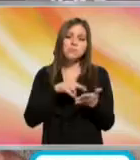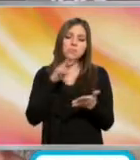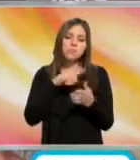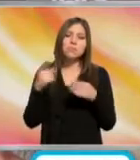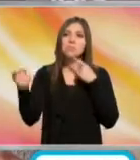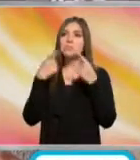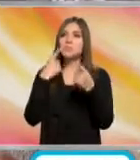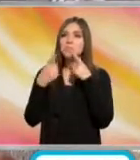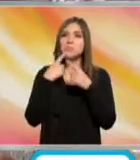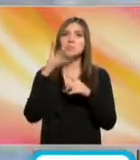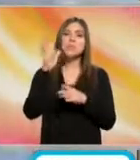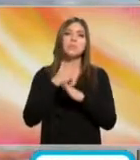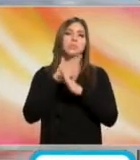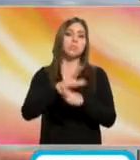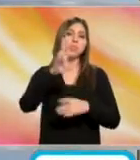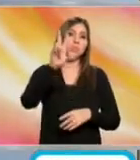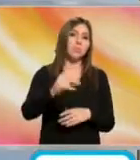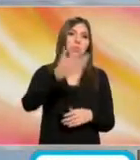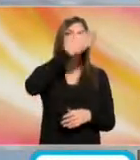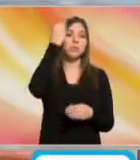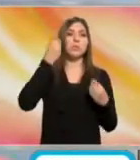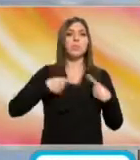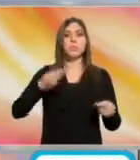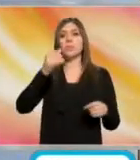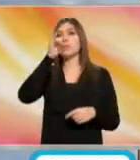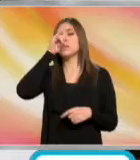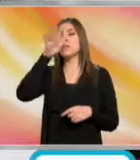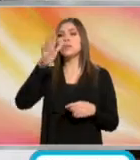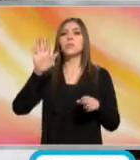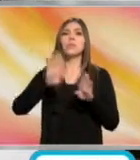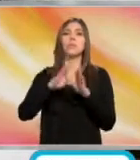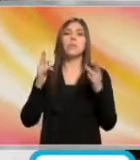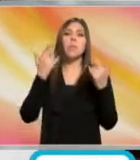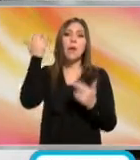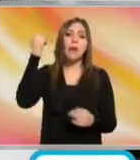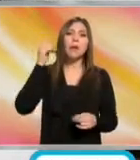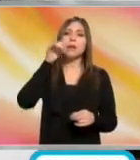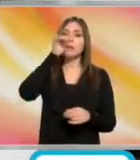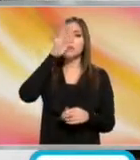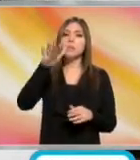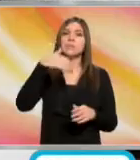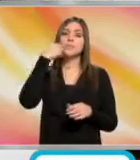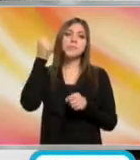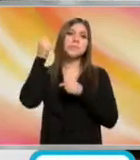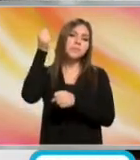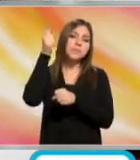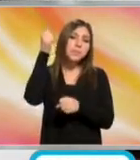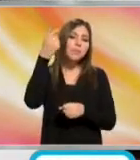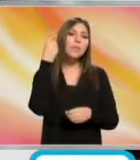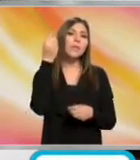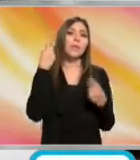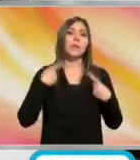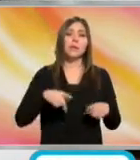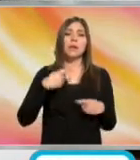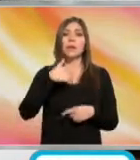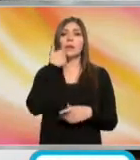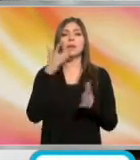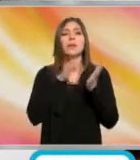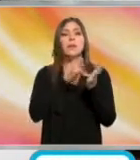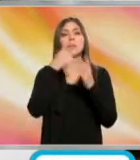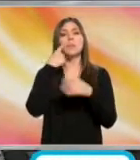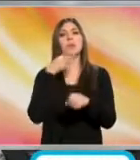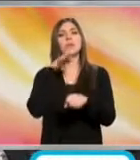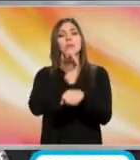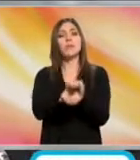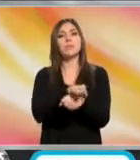proceso nuevamente. Hay protestas, el Partido Demócrata, las asociaciones civiles y los activistas en favor de los derechos